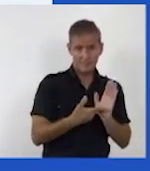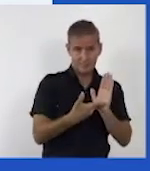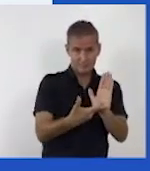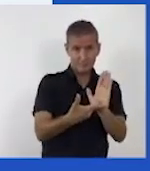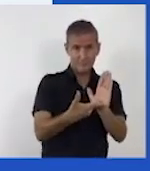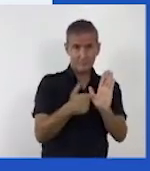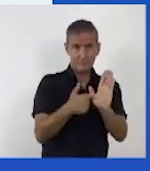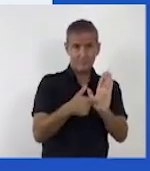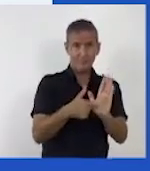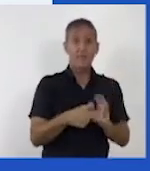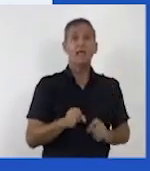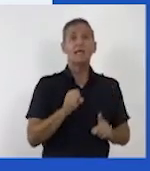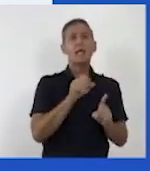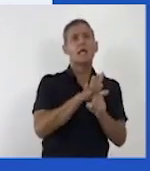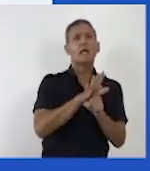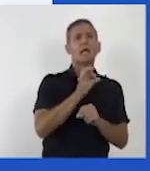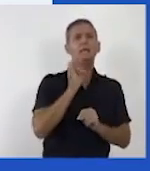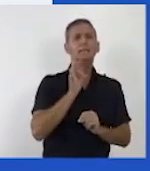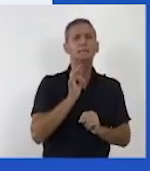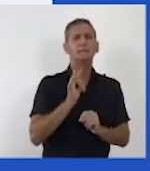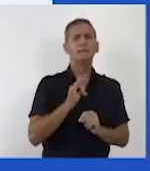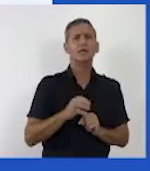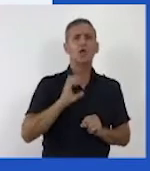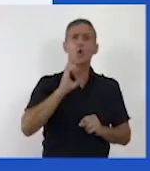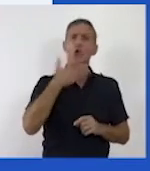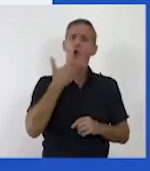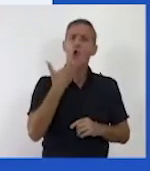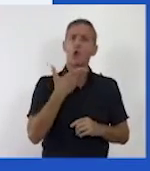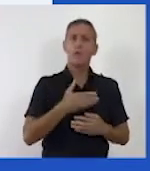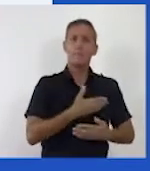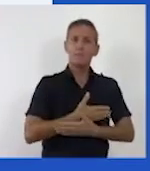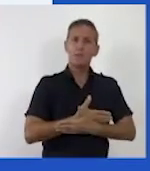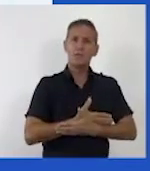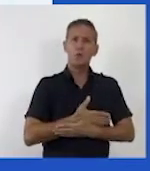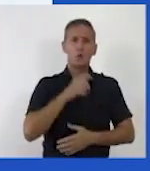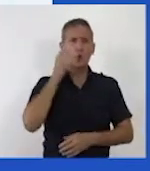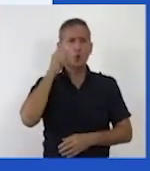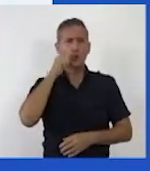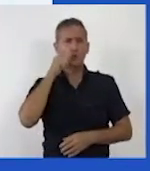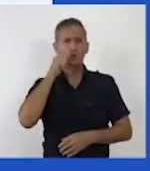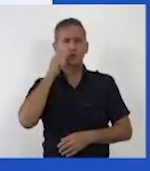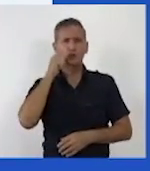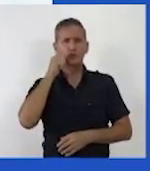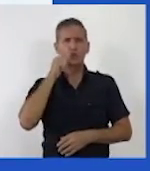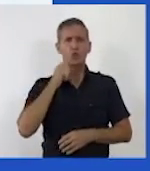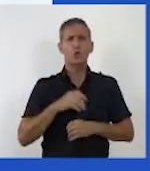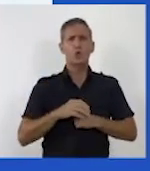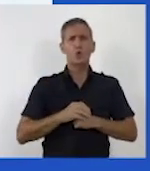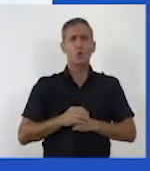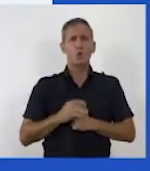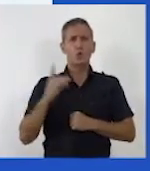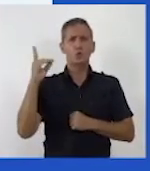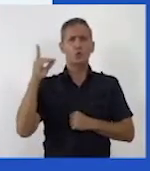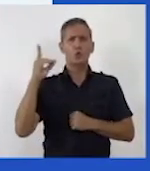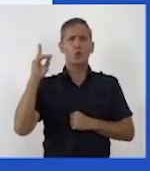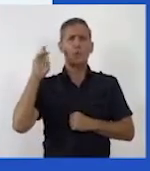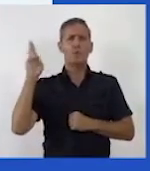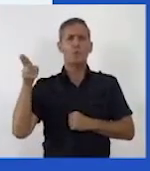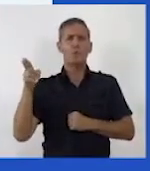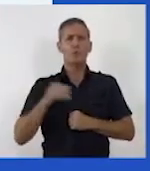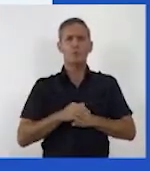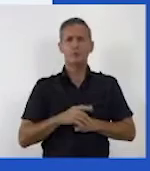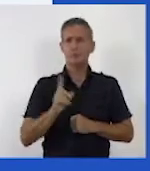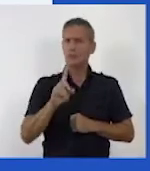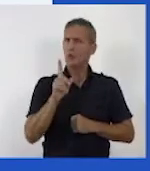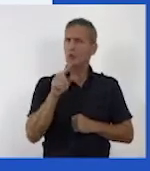se inicia precisamente con el cuento bebé y el señor don pomposo lo tienen ahí no